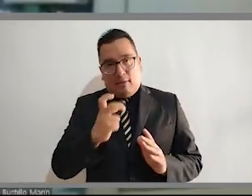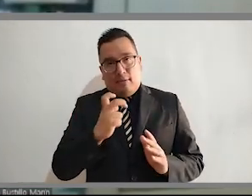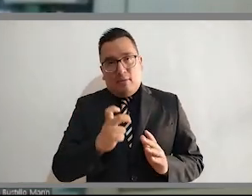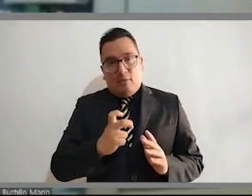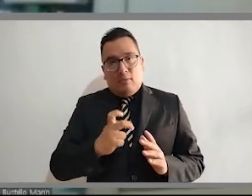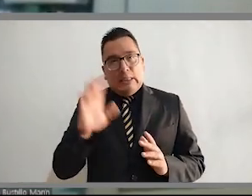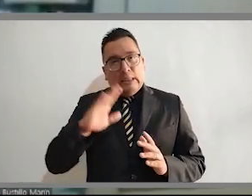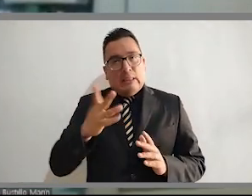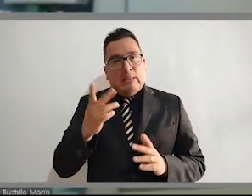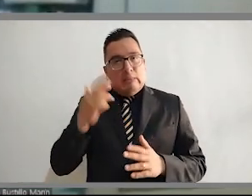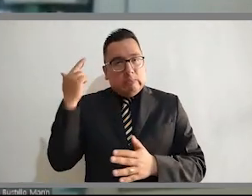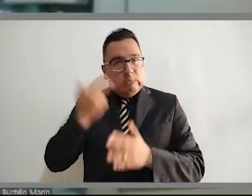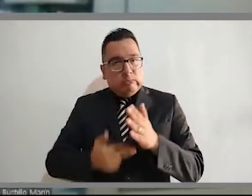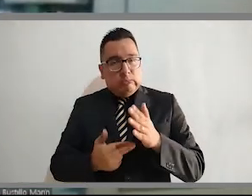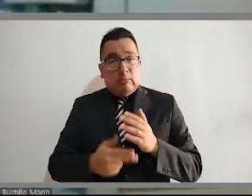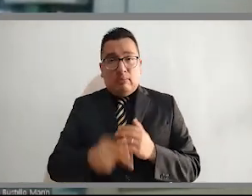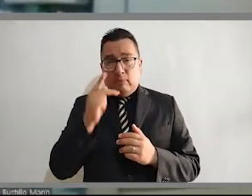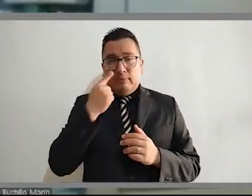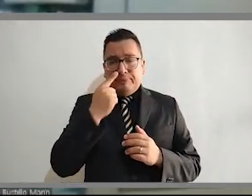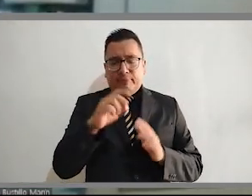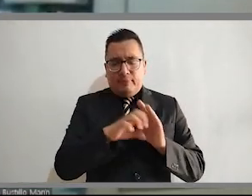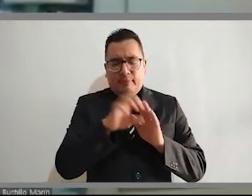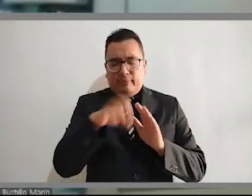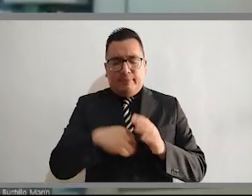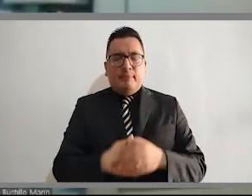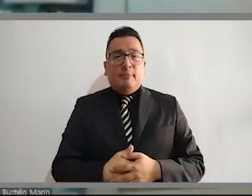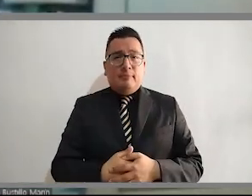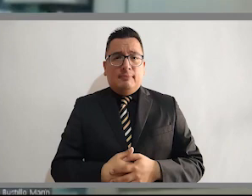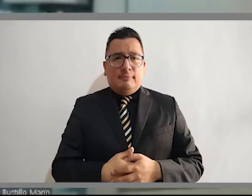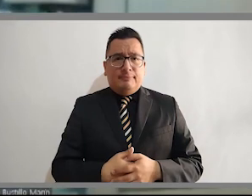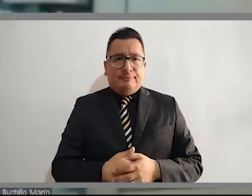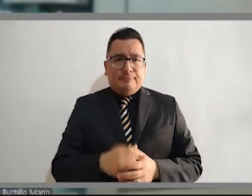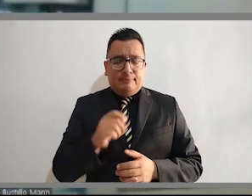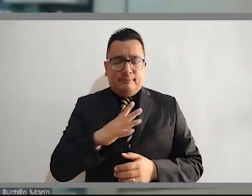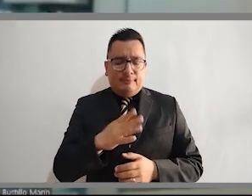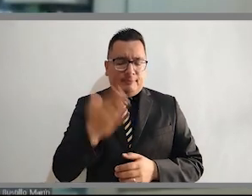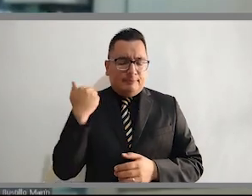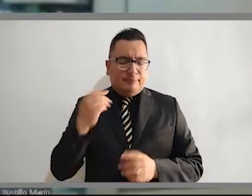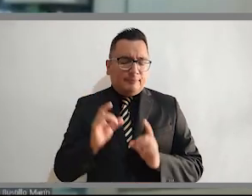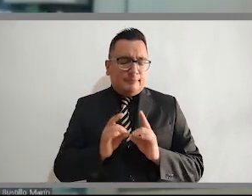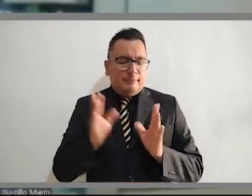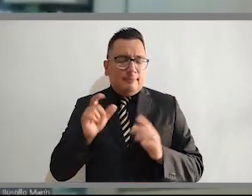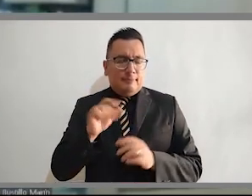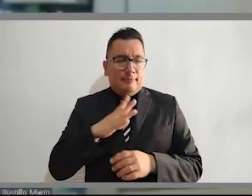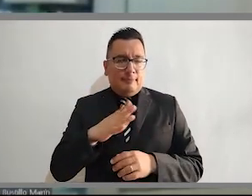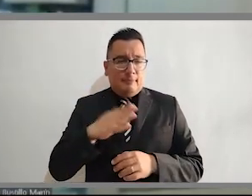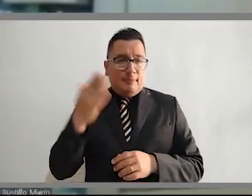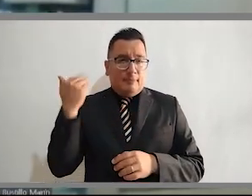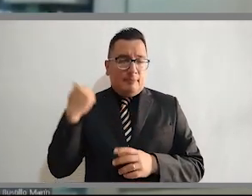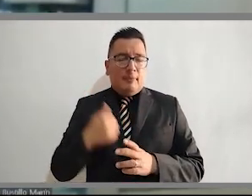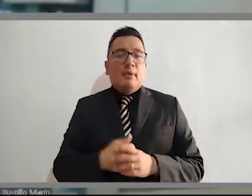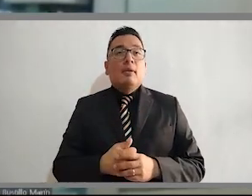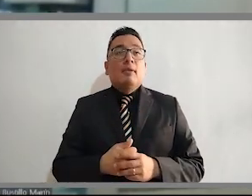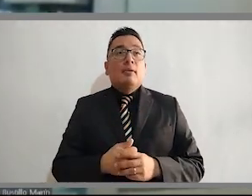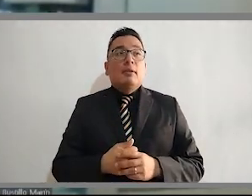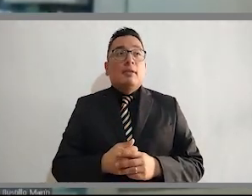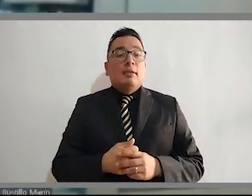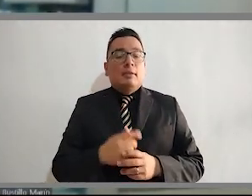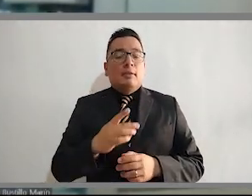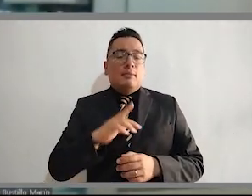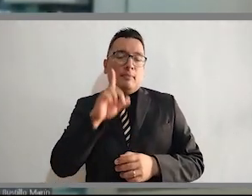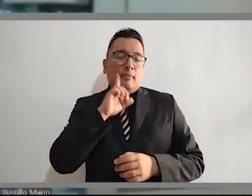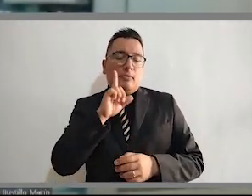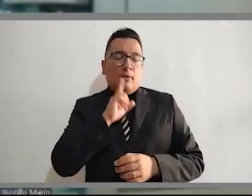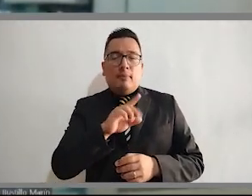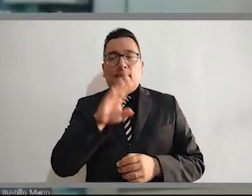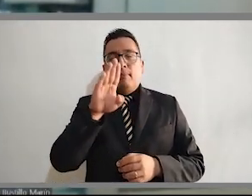a nosotras nos dicen, por ejemplo, y hubo un caso anteriormente también de la sala especializada antes del de Delfina,